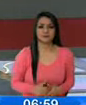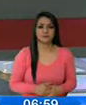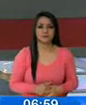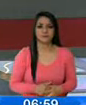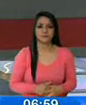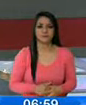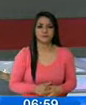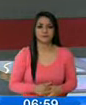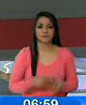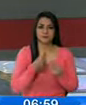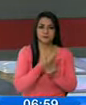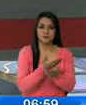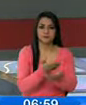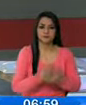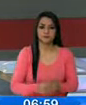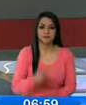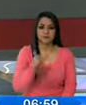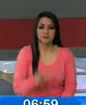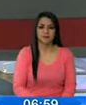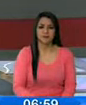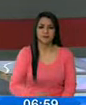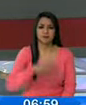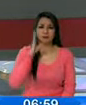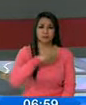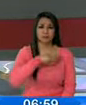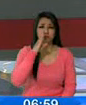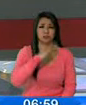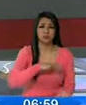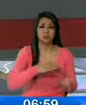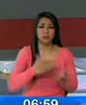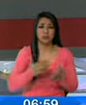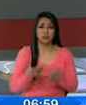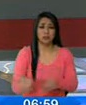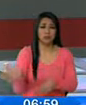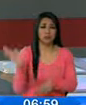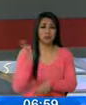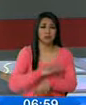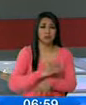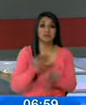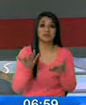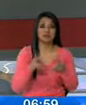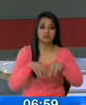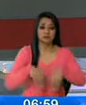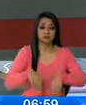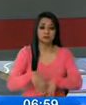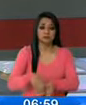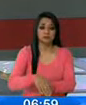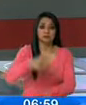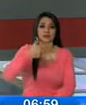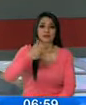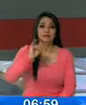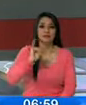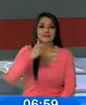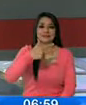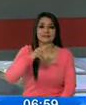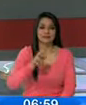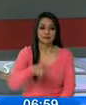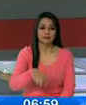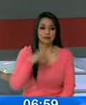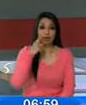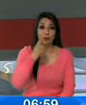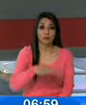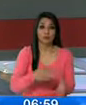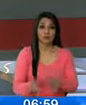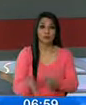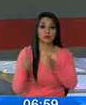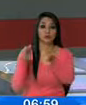Vamos a contarle ahora que un cuerpo en estado avanzado de putrefacción fue encontrado en la parte baja del río Chiche. El cadáver fue trasladado a la morgue para